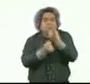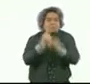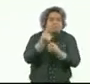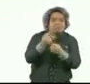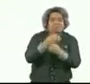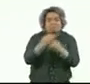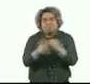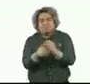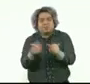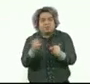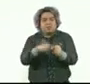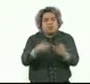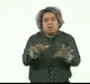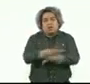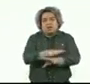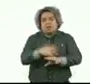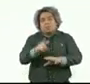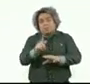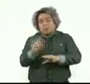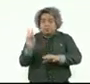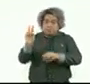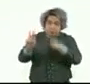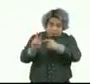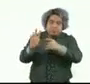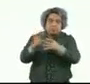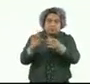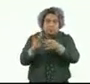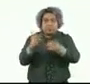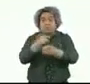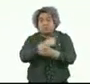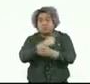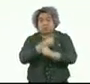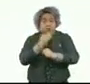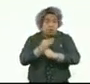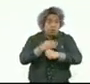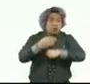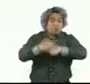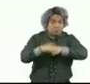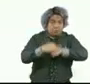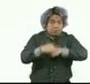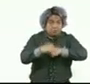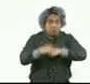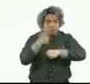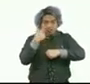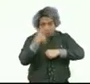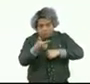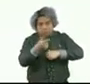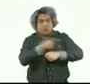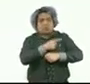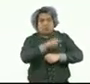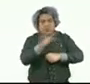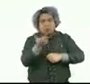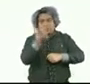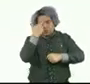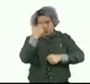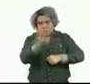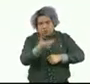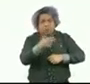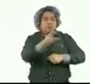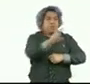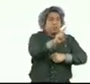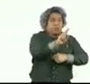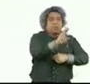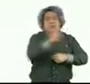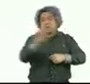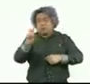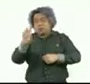otra, pero estaremos dando más detalles el próximo viernes. Por ahora lo que les pedimos es ir bloqueando su calendario de acuerdo a la letra del apellido para prepararse